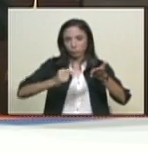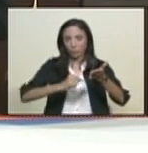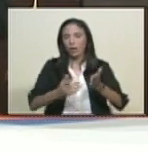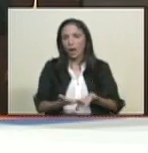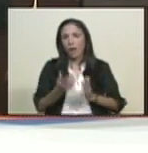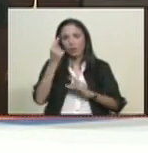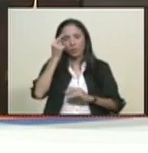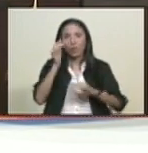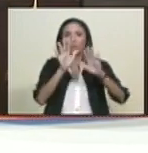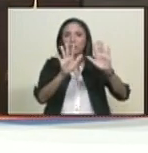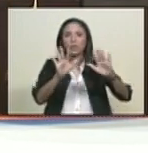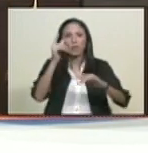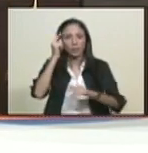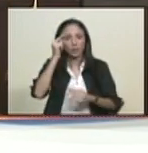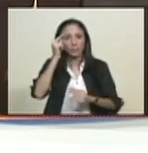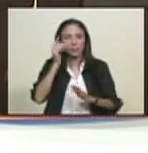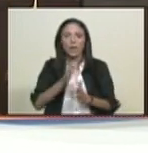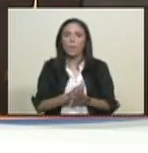10 días.